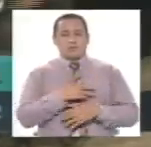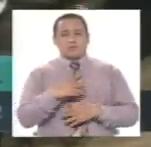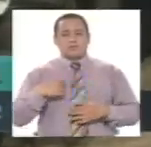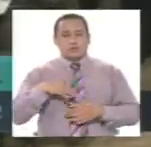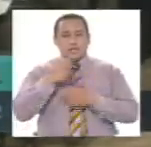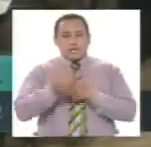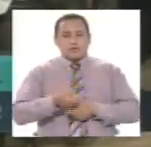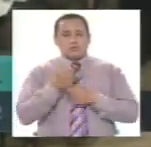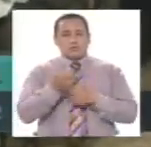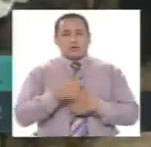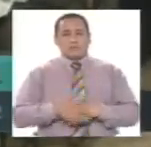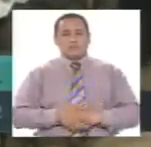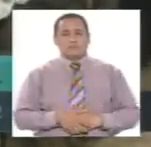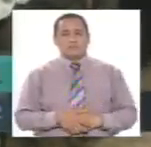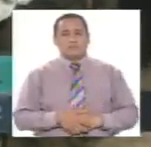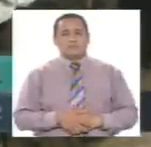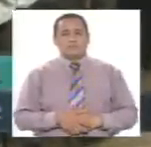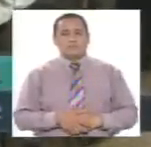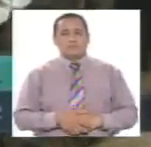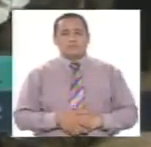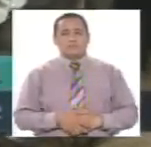Agricultura.